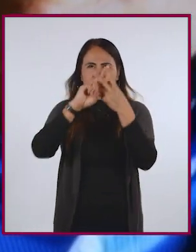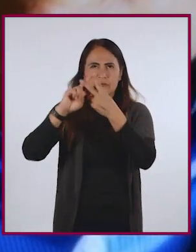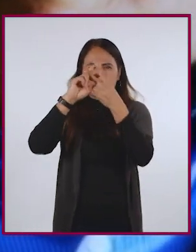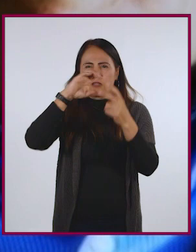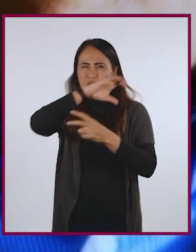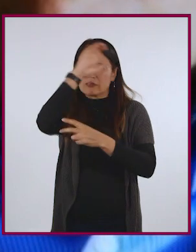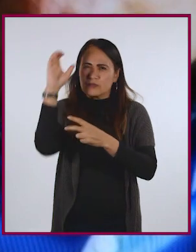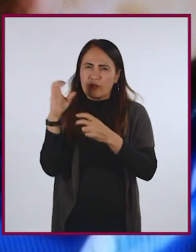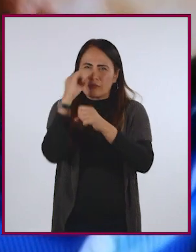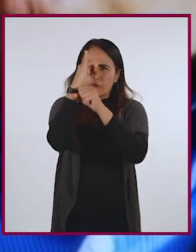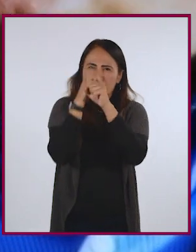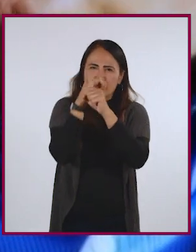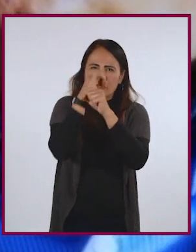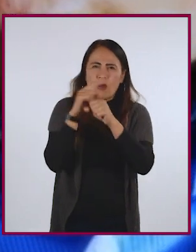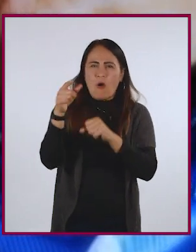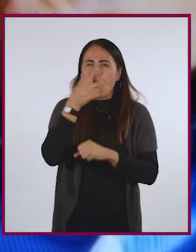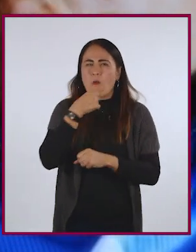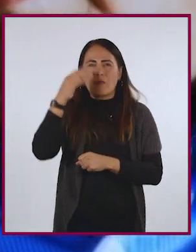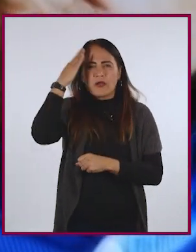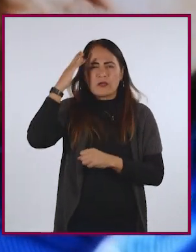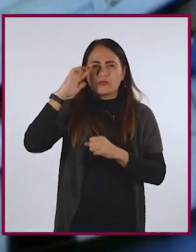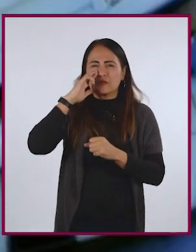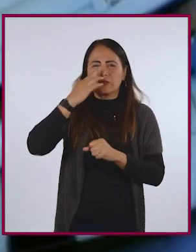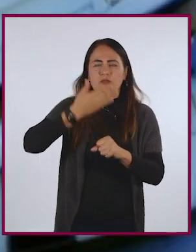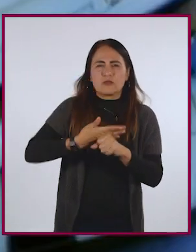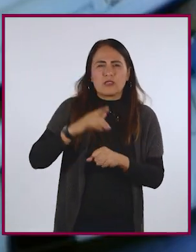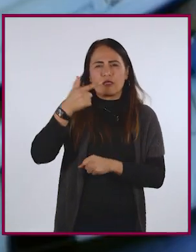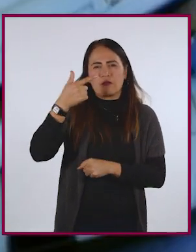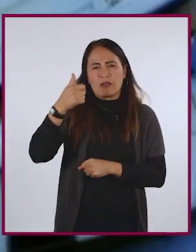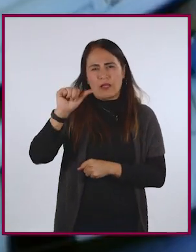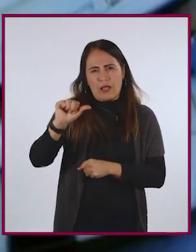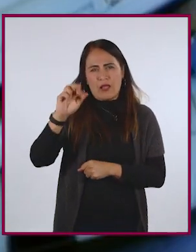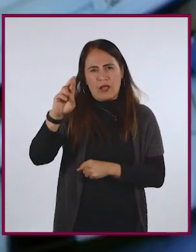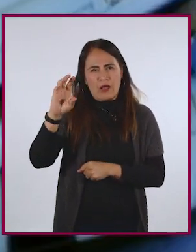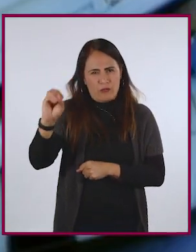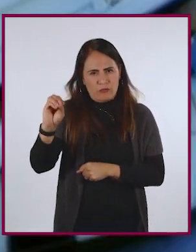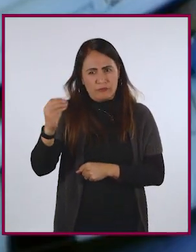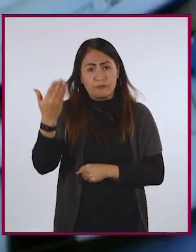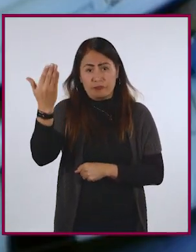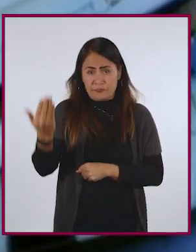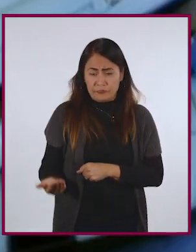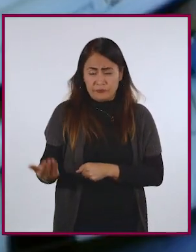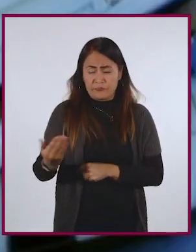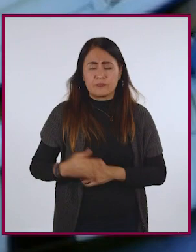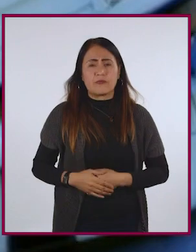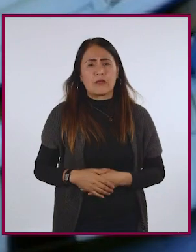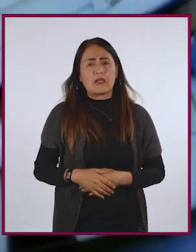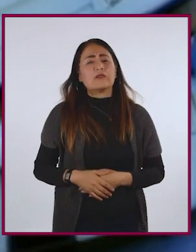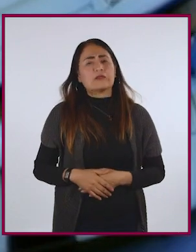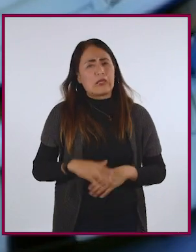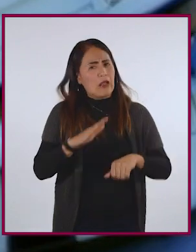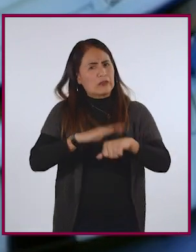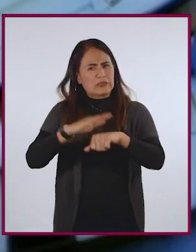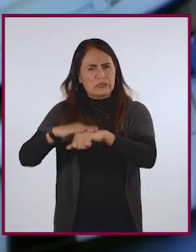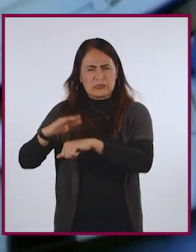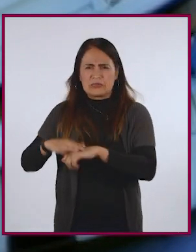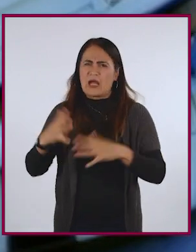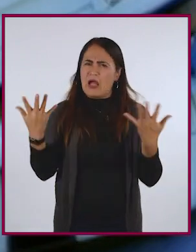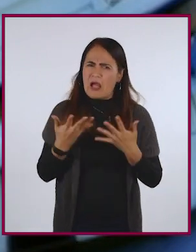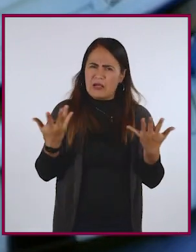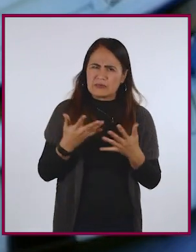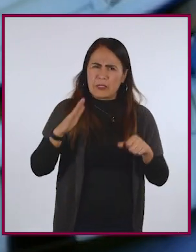actividad encabezada por el doctor Guillermo Haro, que además, cabe mencionar, él fue de los